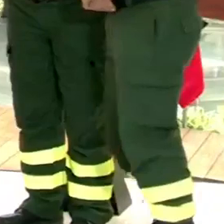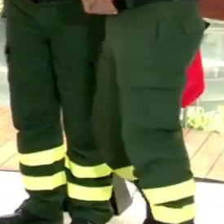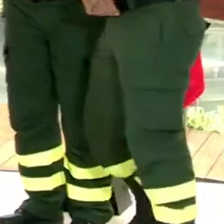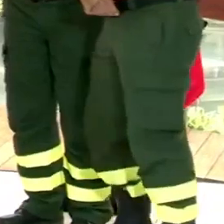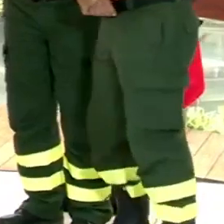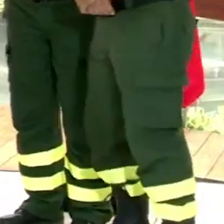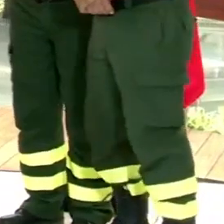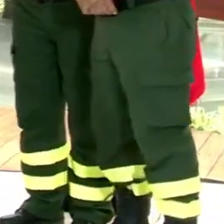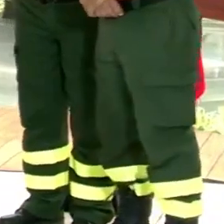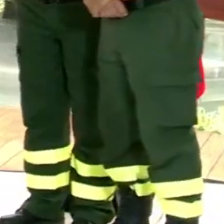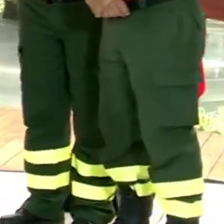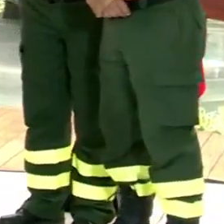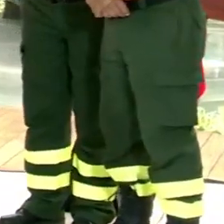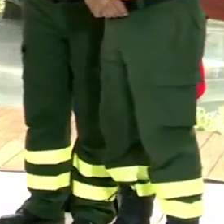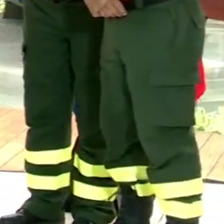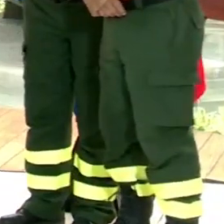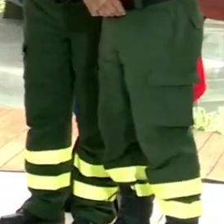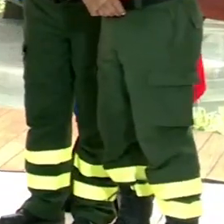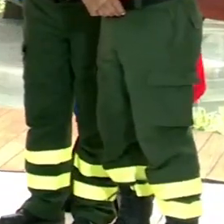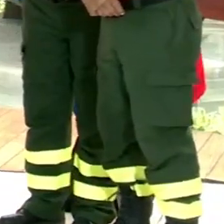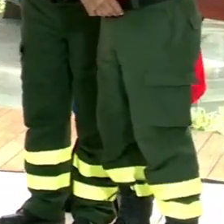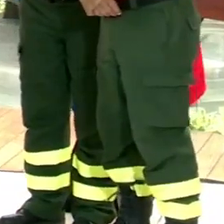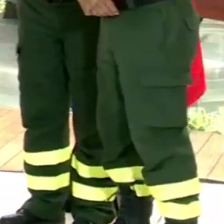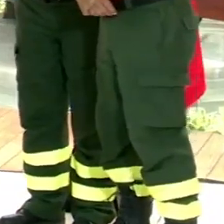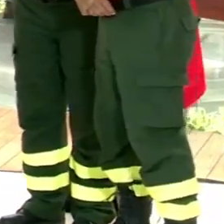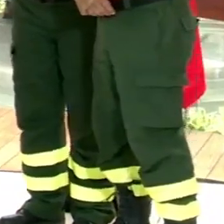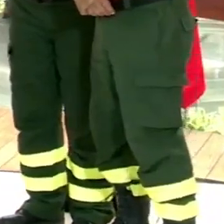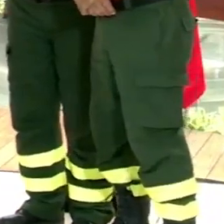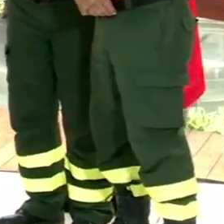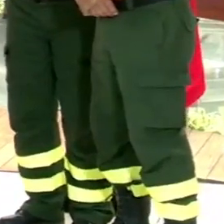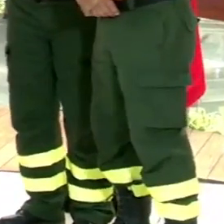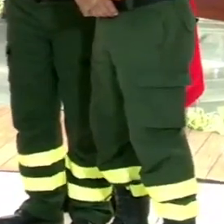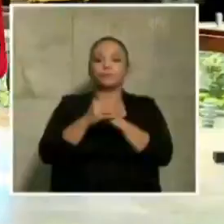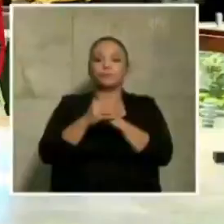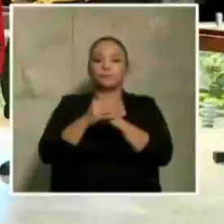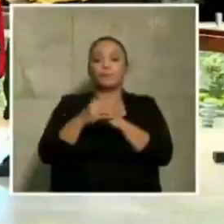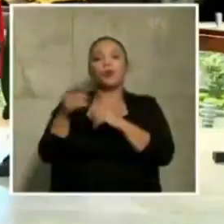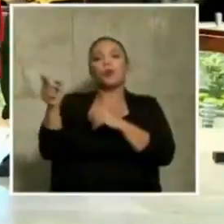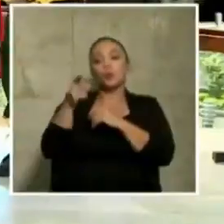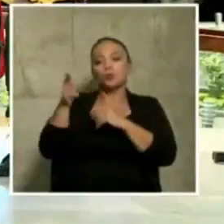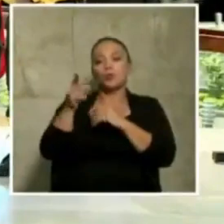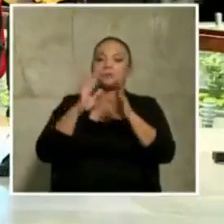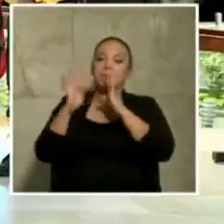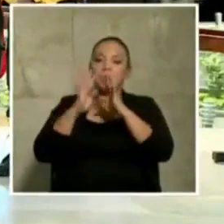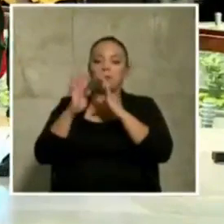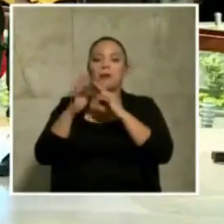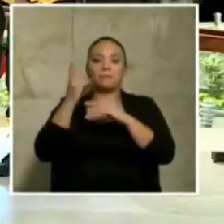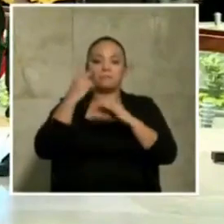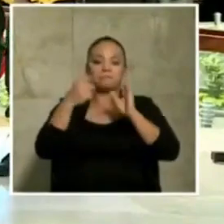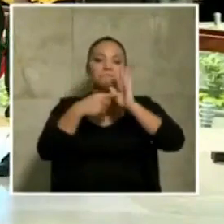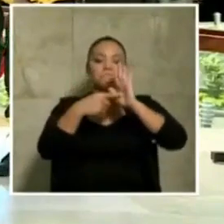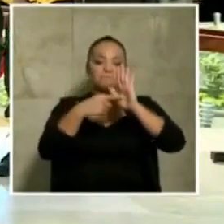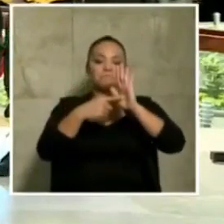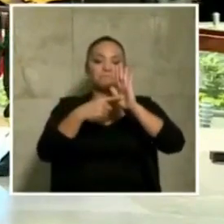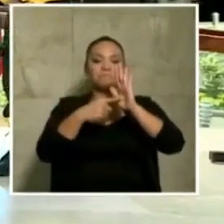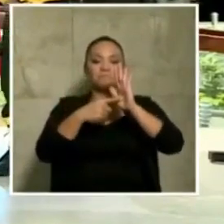estar mostrando ya las imágenes de las unidades que están acá detrás de Casa Presidencial. ¿Cómo las unidades?